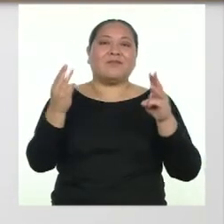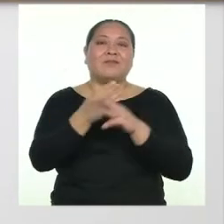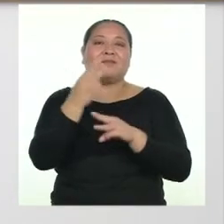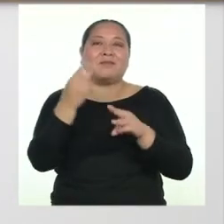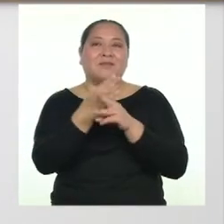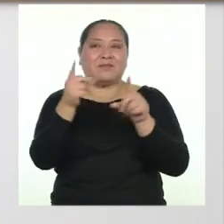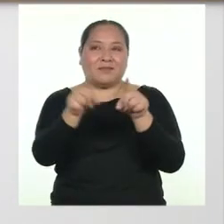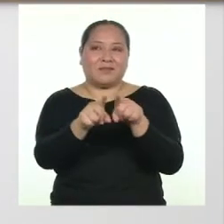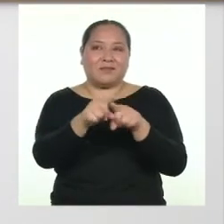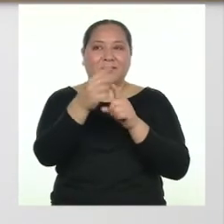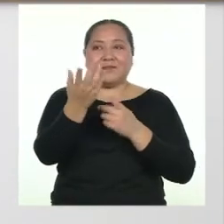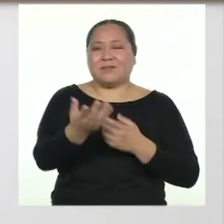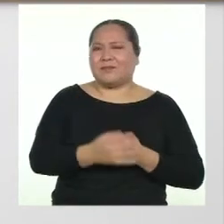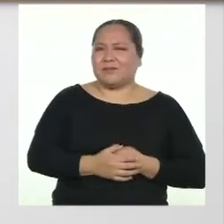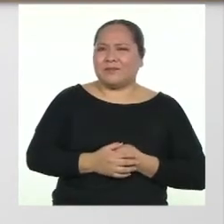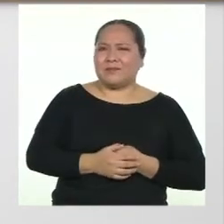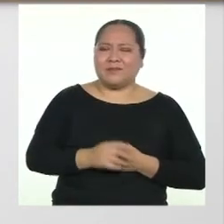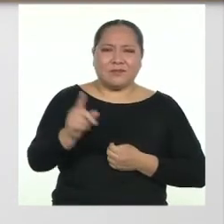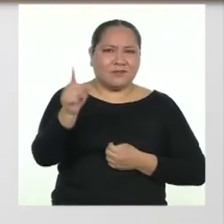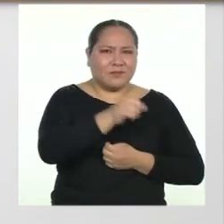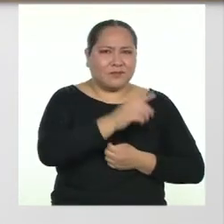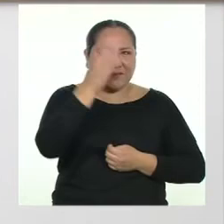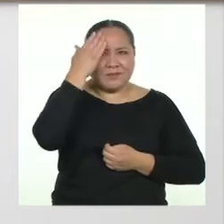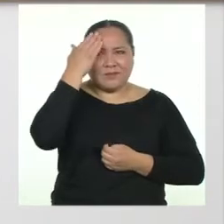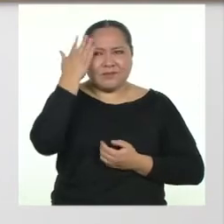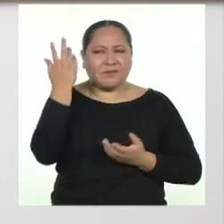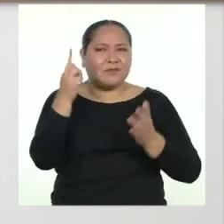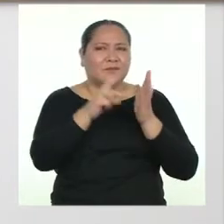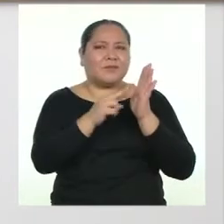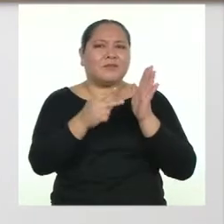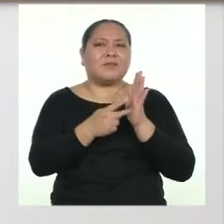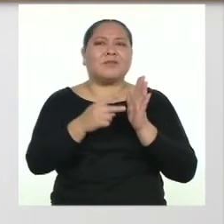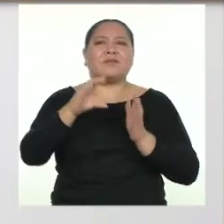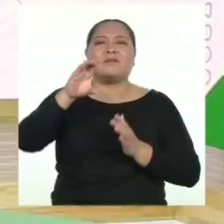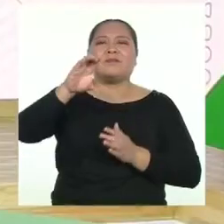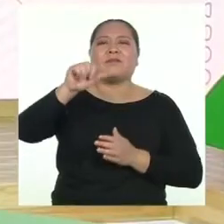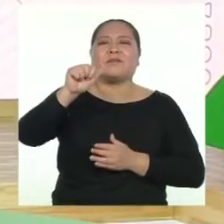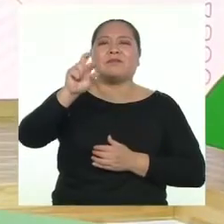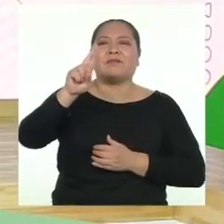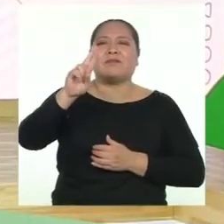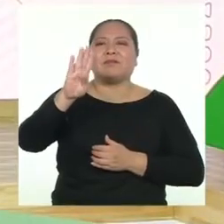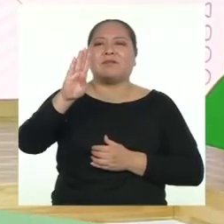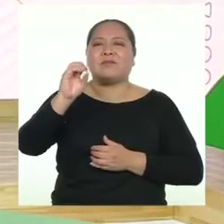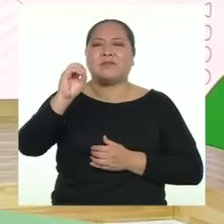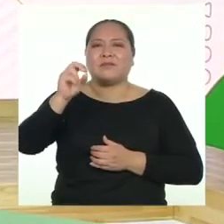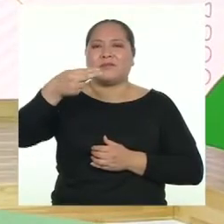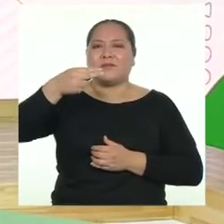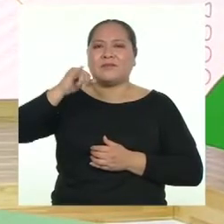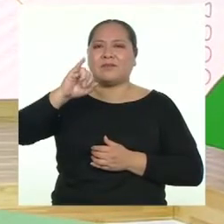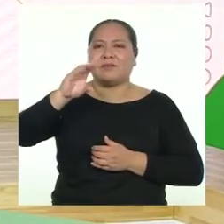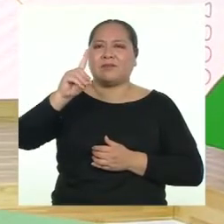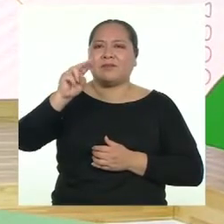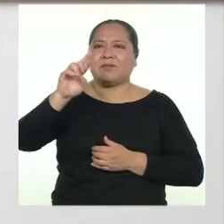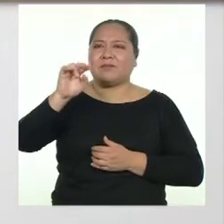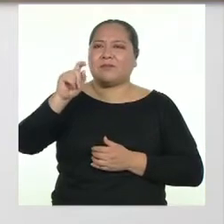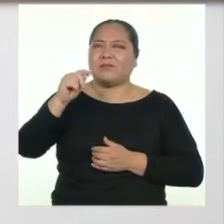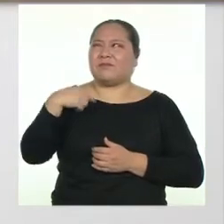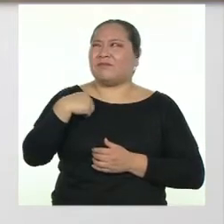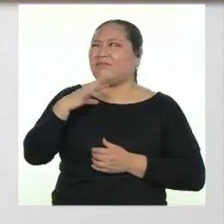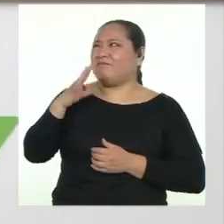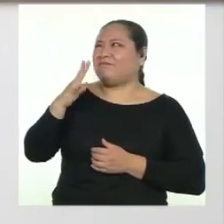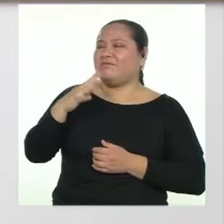matemática también. Por casualidad, ¿ustedes saben qué son los carbohidratos? Yo mazo.